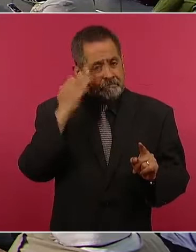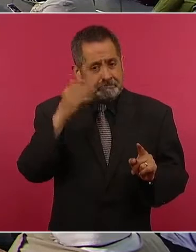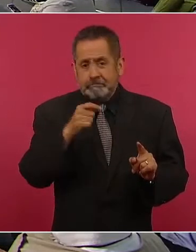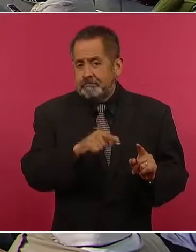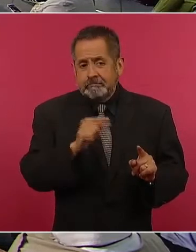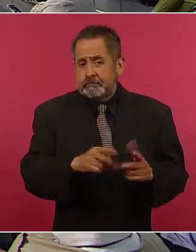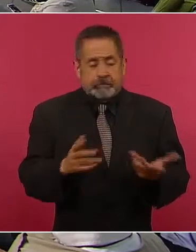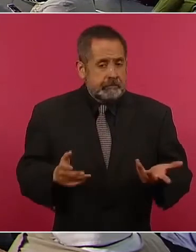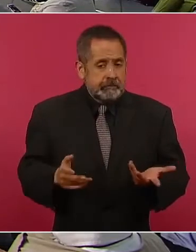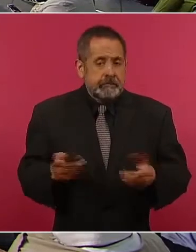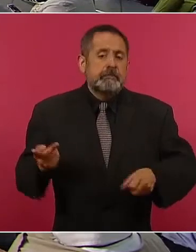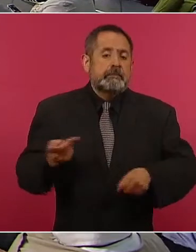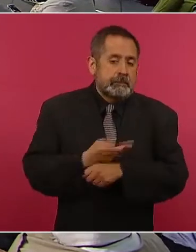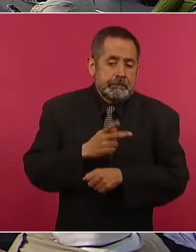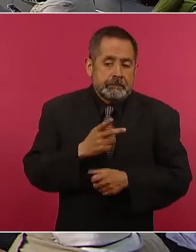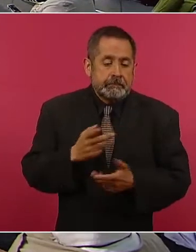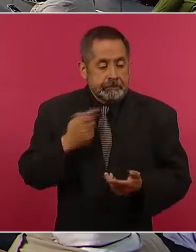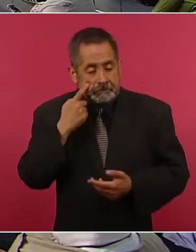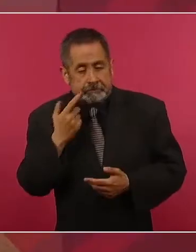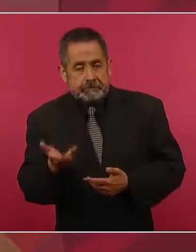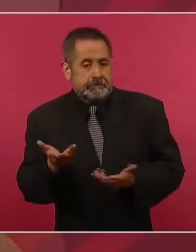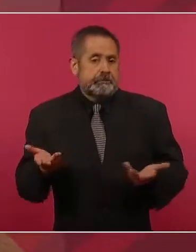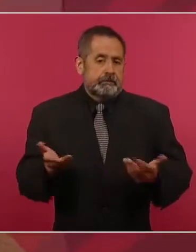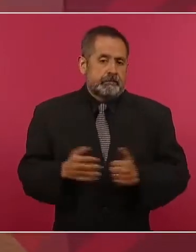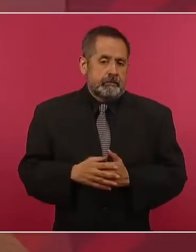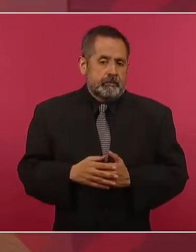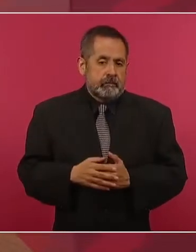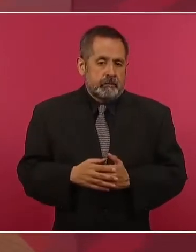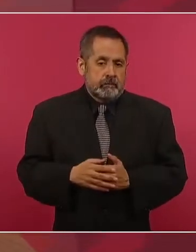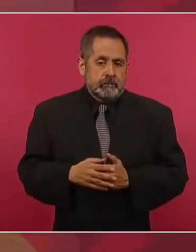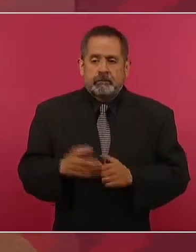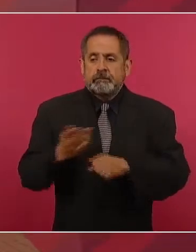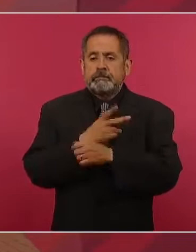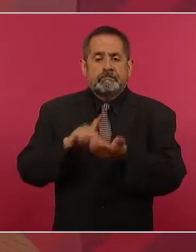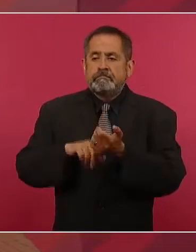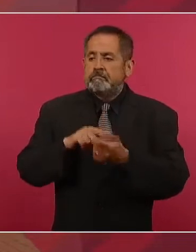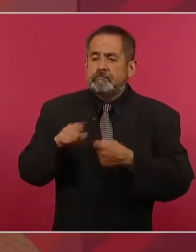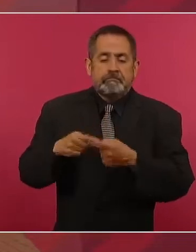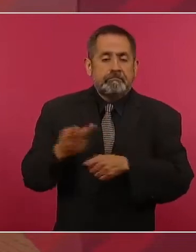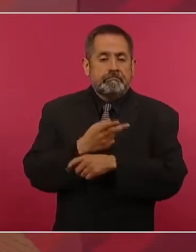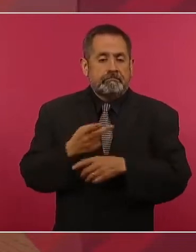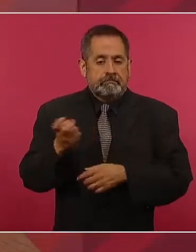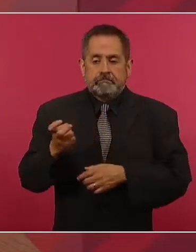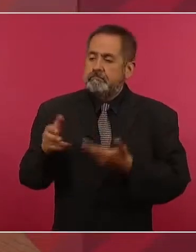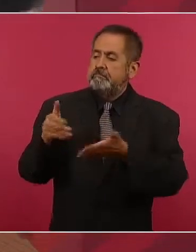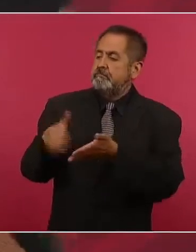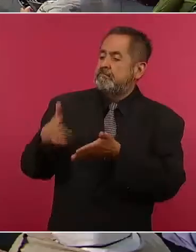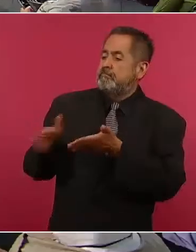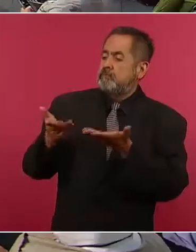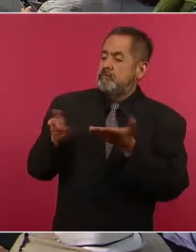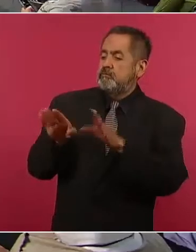¿Y cuál es el resultado? ¿A qué nos llevaron con esa política